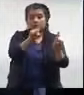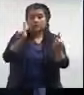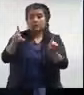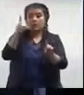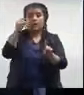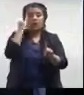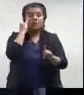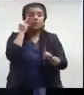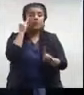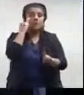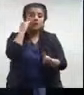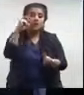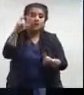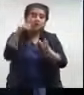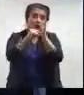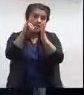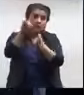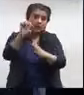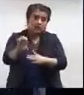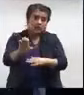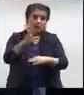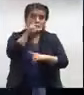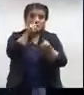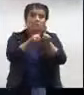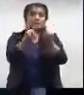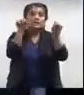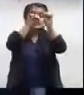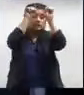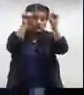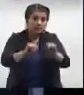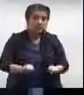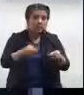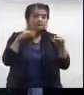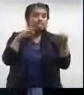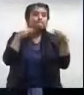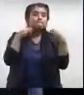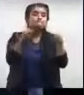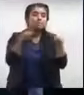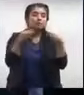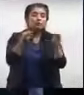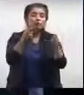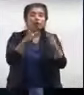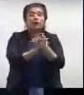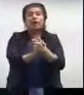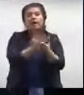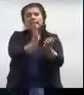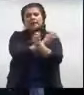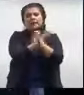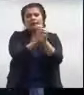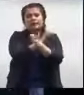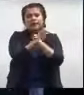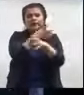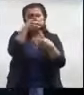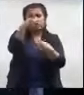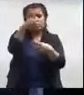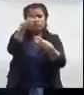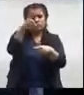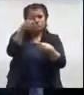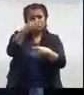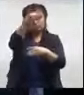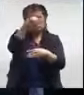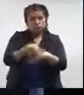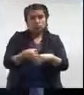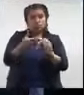DIGICRI, incluidos los sistemas, métodos, estrategias, programas, procedimientos e instrumentos que permitan